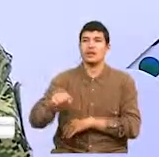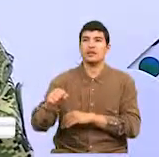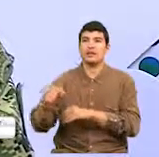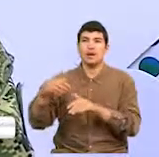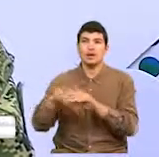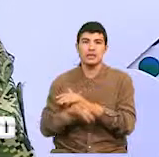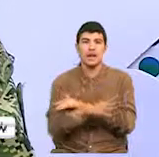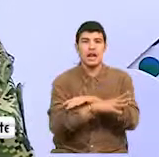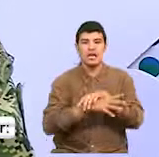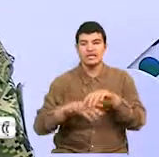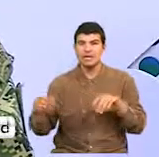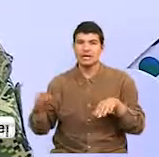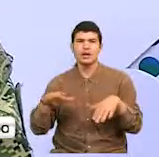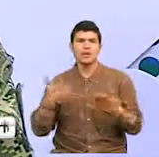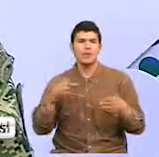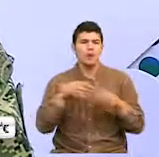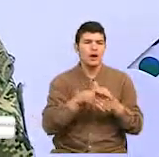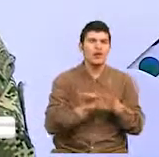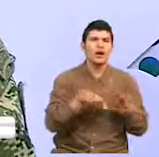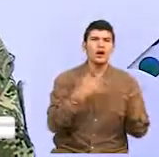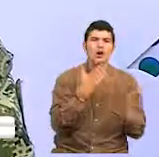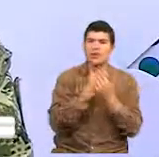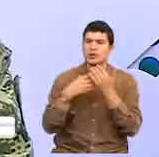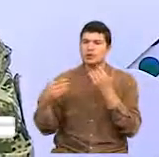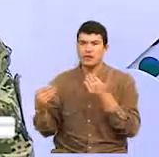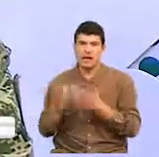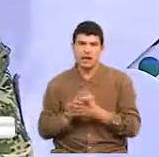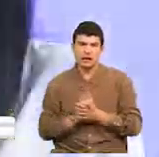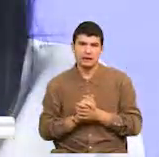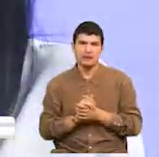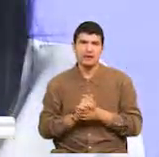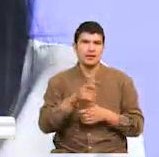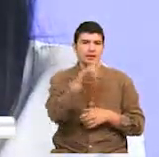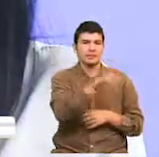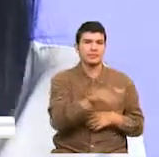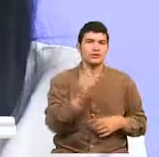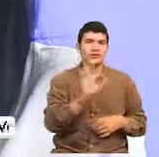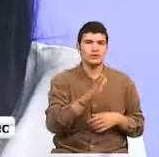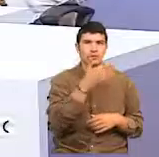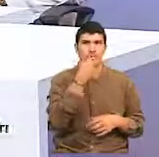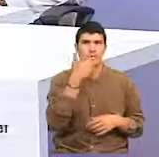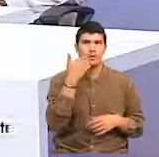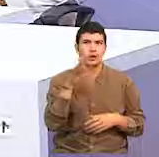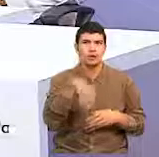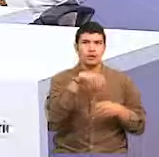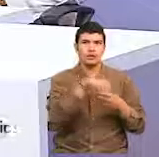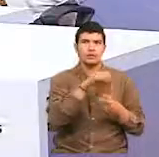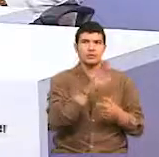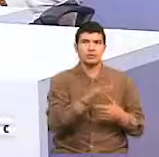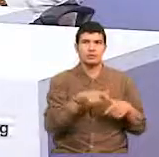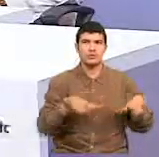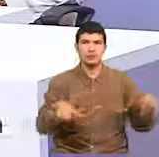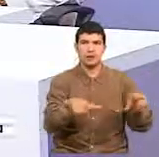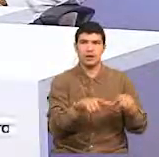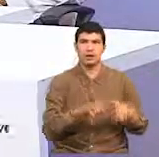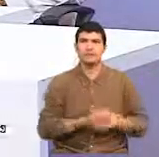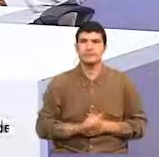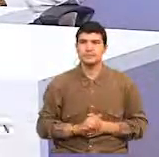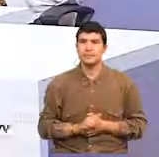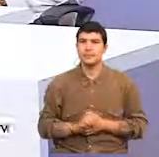a salir, cómo entran y cómo salen los señores de las FARC que se encuentran ahí en ese territorio.